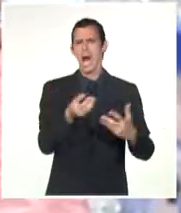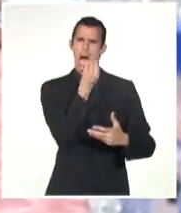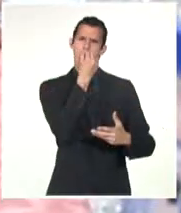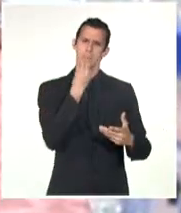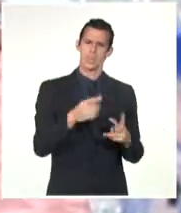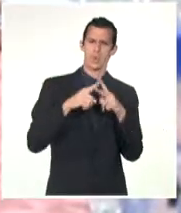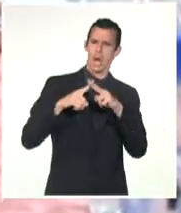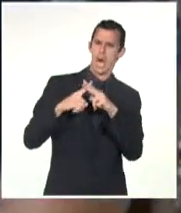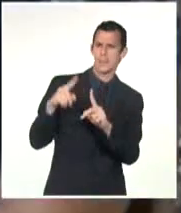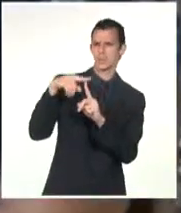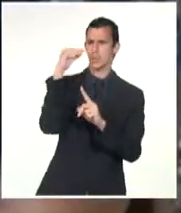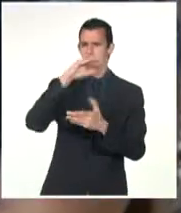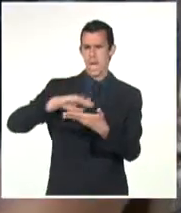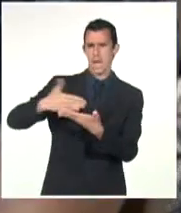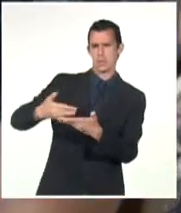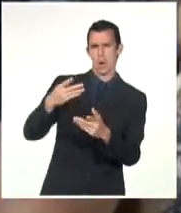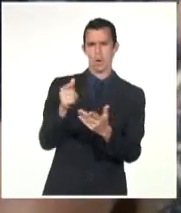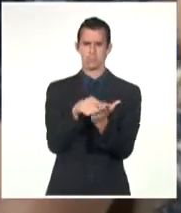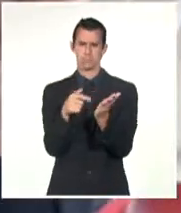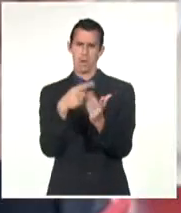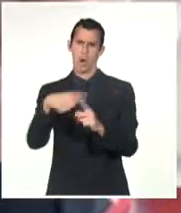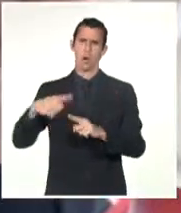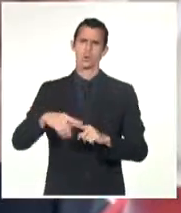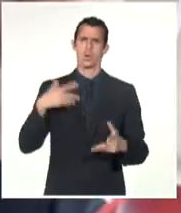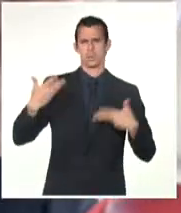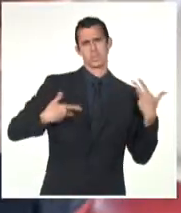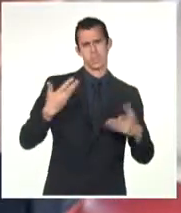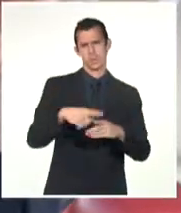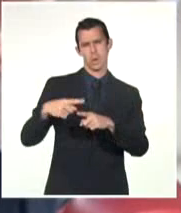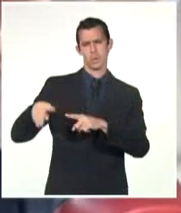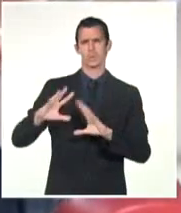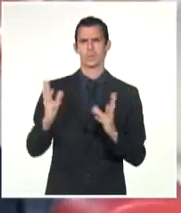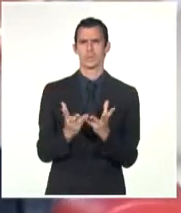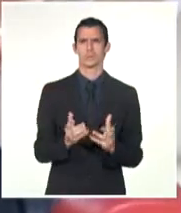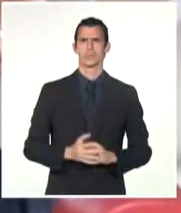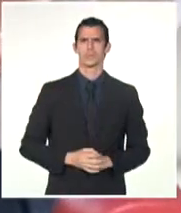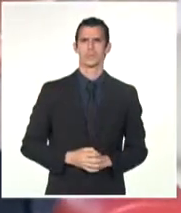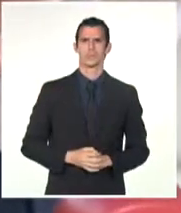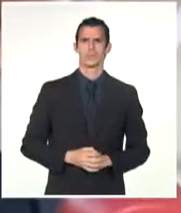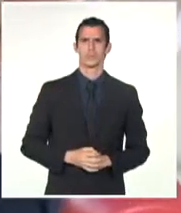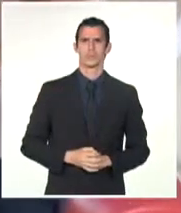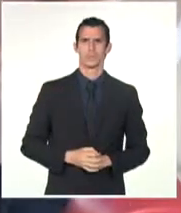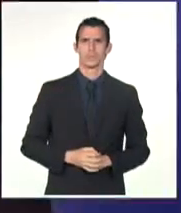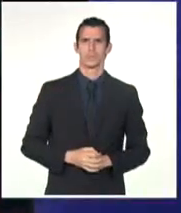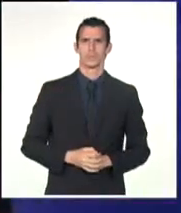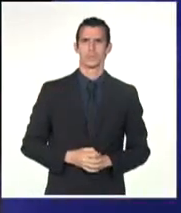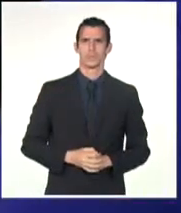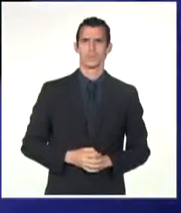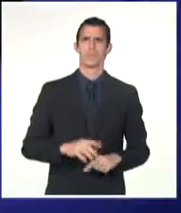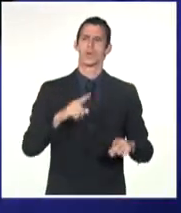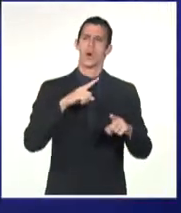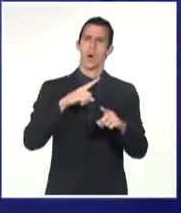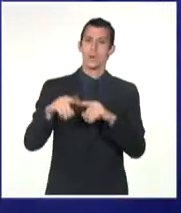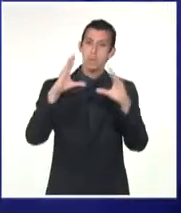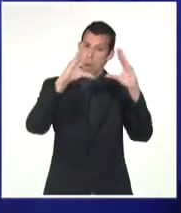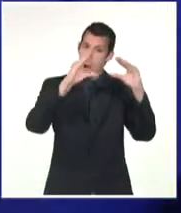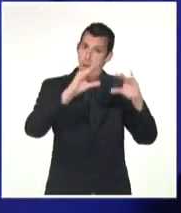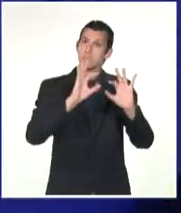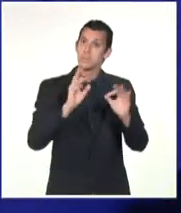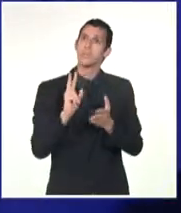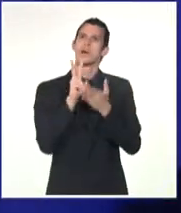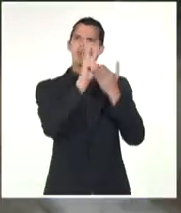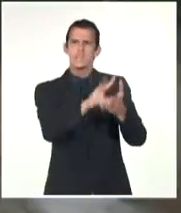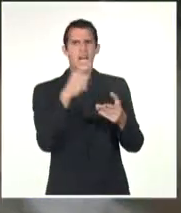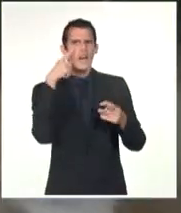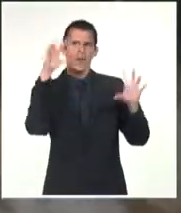de equipos tecnológicos la construcción y servicios rec reativos la jornada incluye un recorrido por centros nocturnos al municipio para constatar las